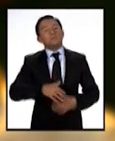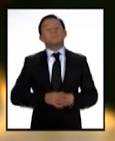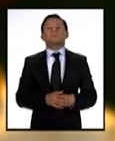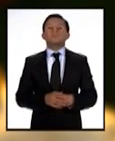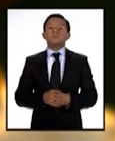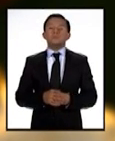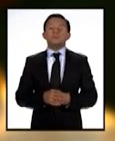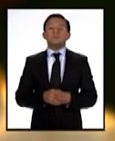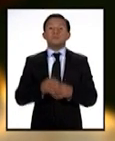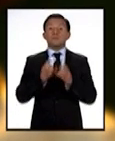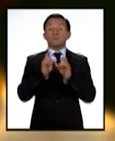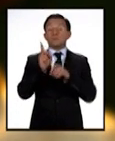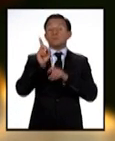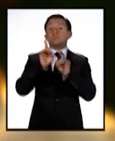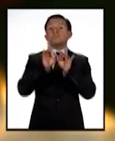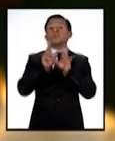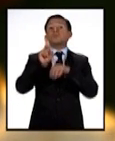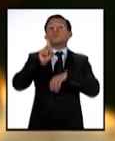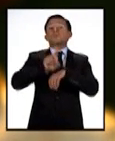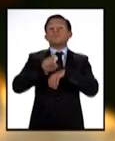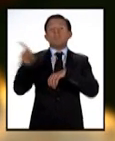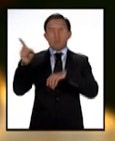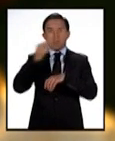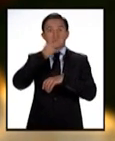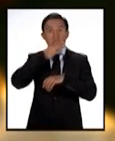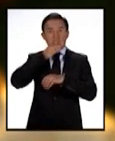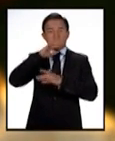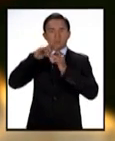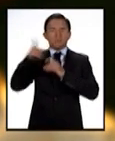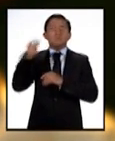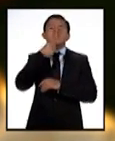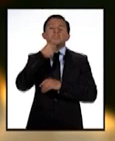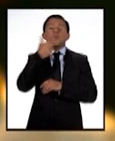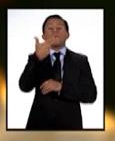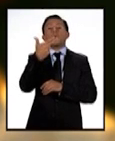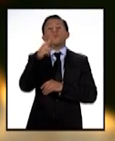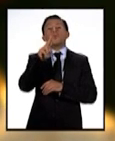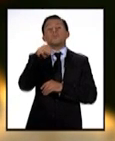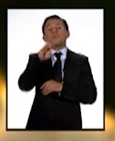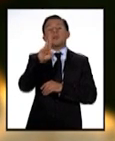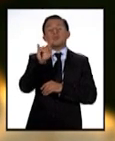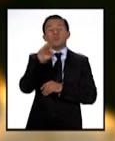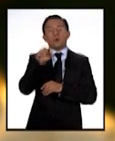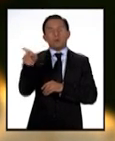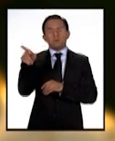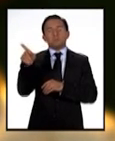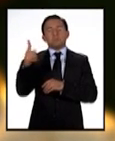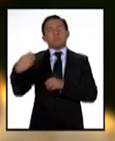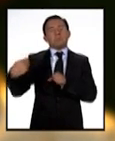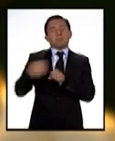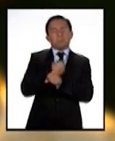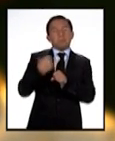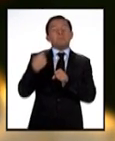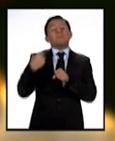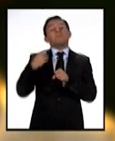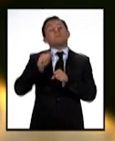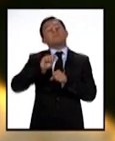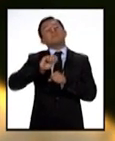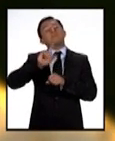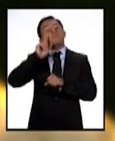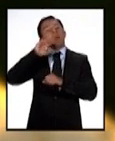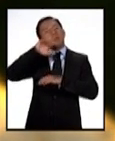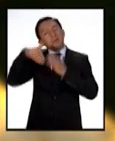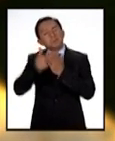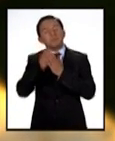hubo un niño que se llamaba Humberto. Al siguiente día me pegaron 2, Humberto y otro